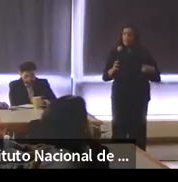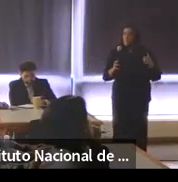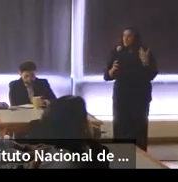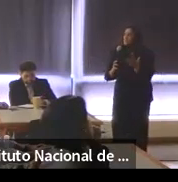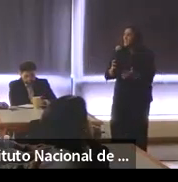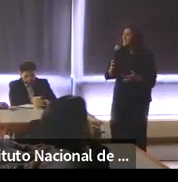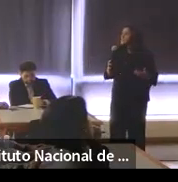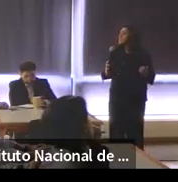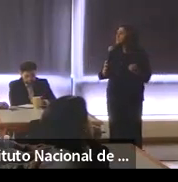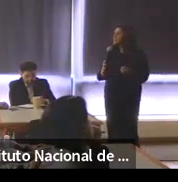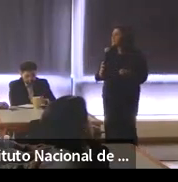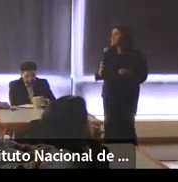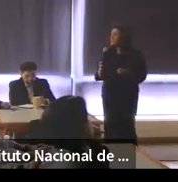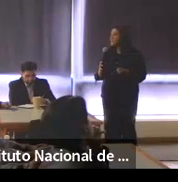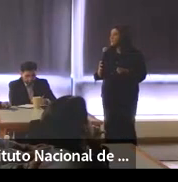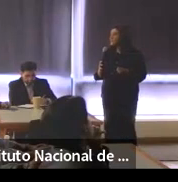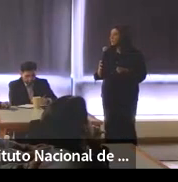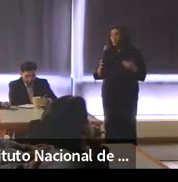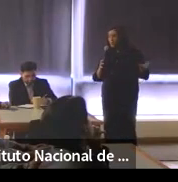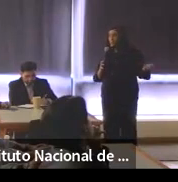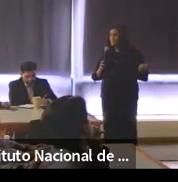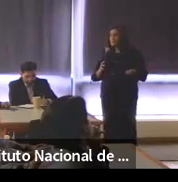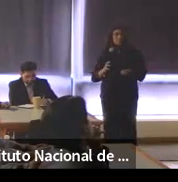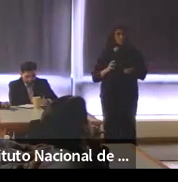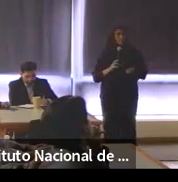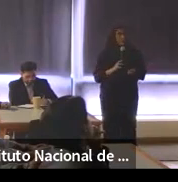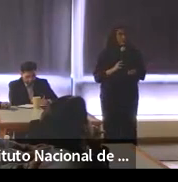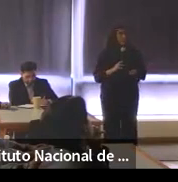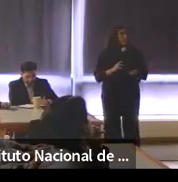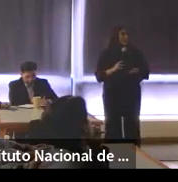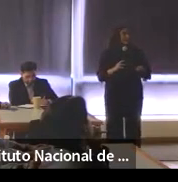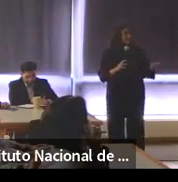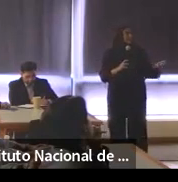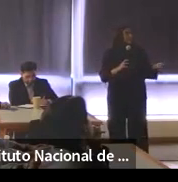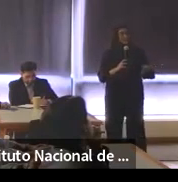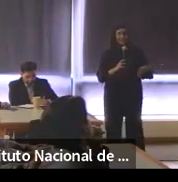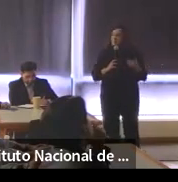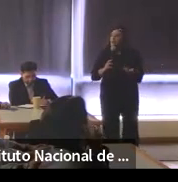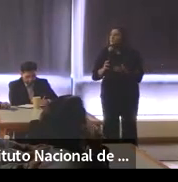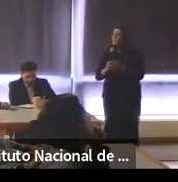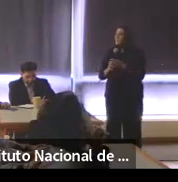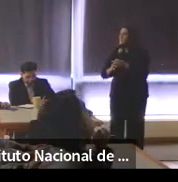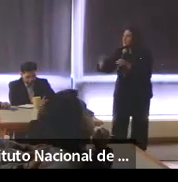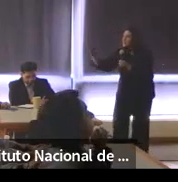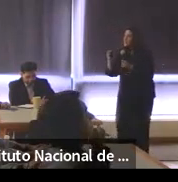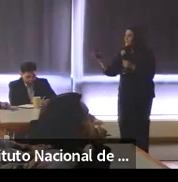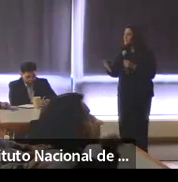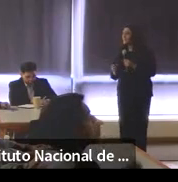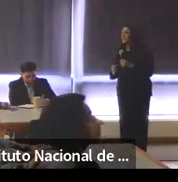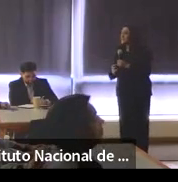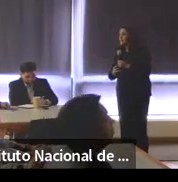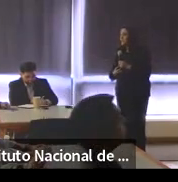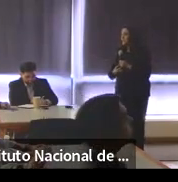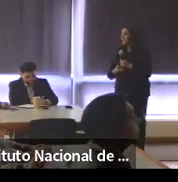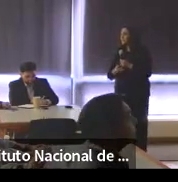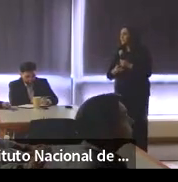mismo y que tú esperas una solución cómo lo vas a solucionar y la atención y la ansiedad que justamente son los efectos